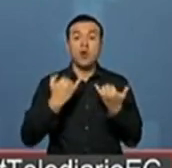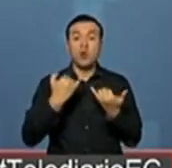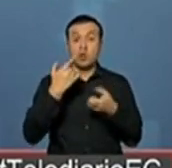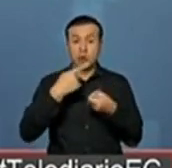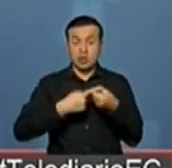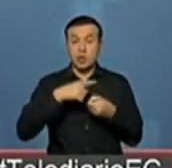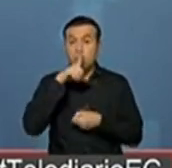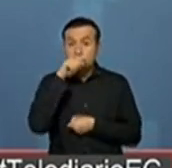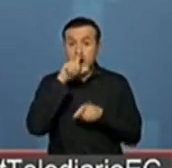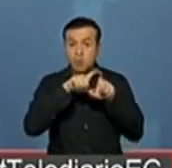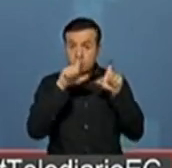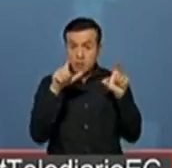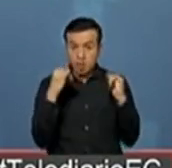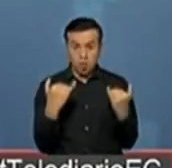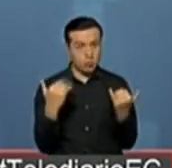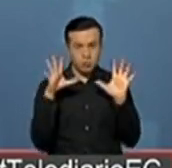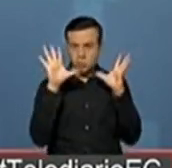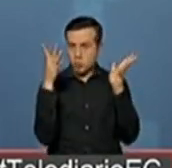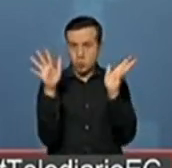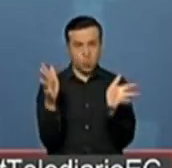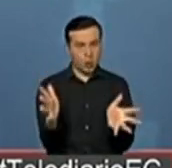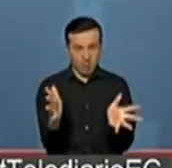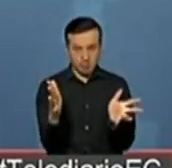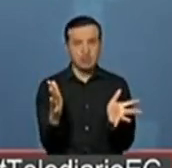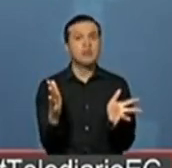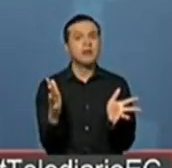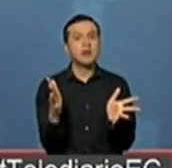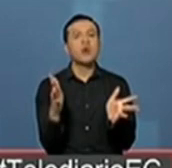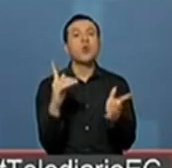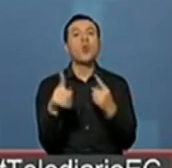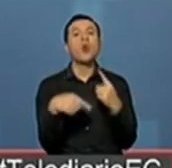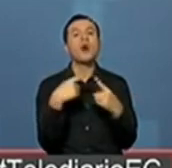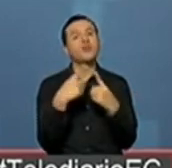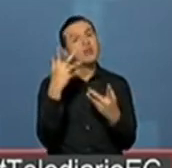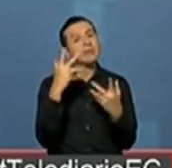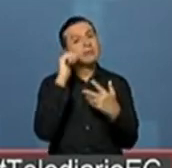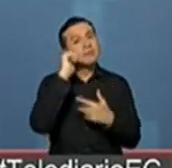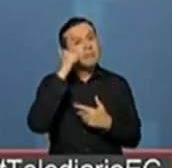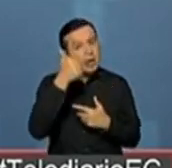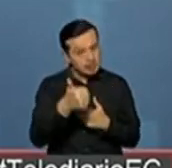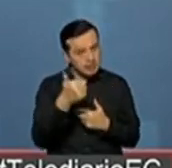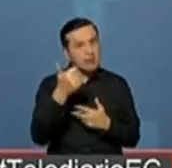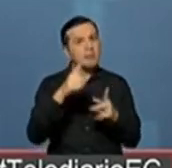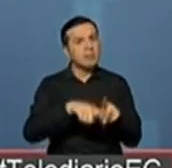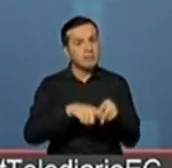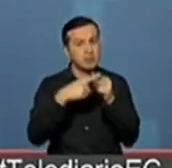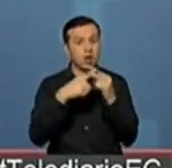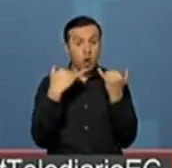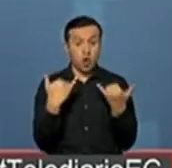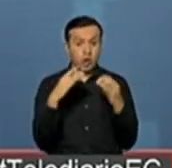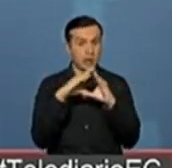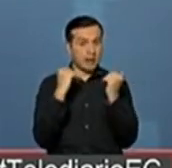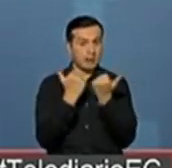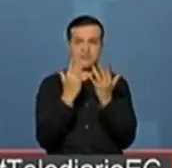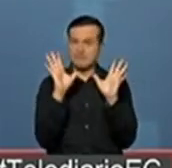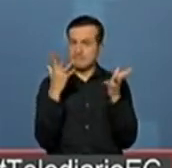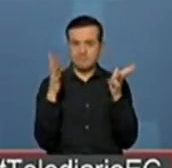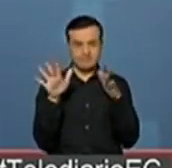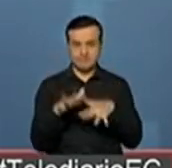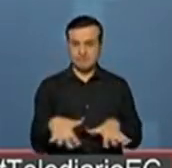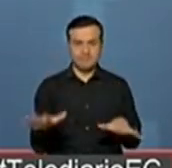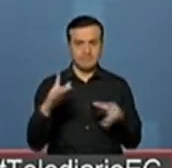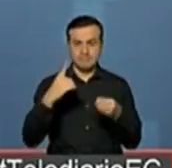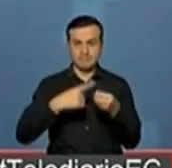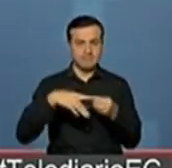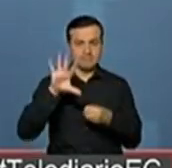circula, no rige durante esta jornada. Entendemos se retomará el día de mañana y tampoco hay clases el día de hoy en el sistema